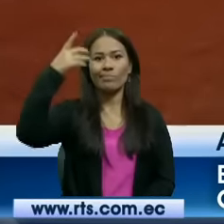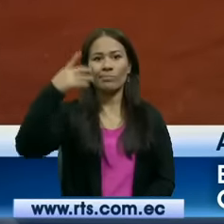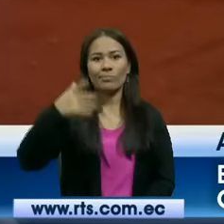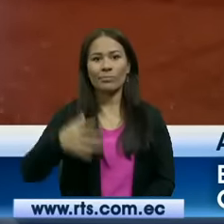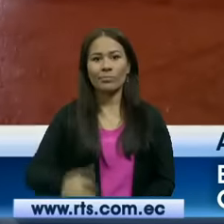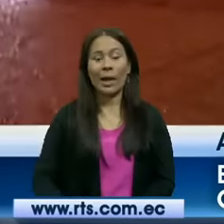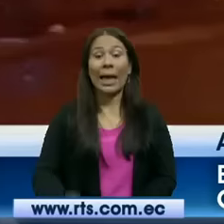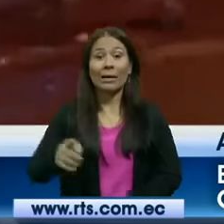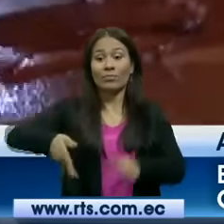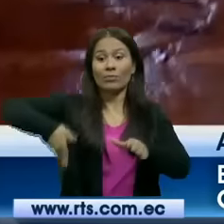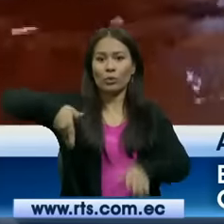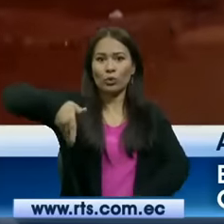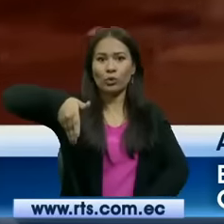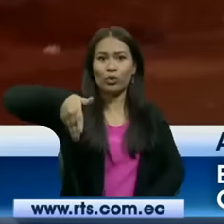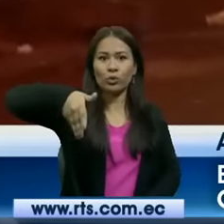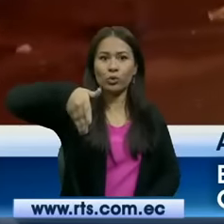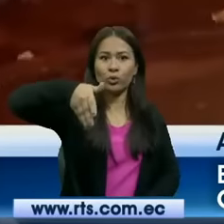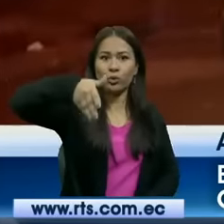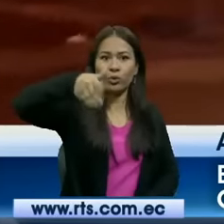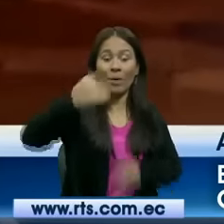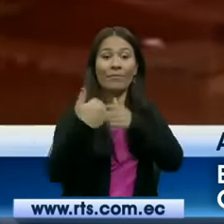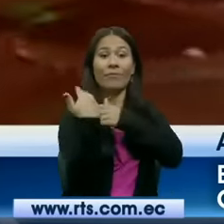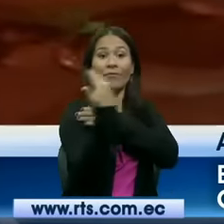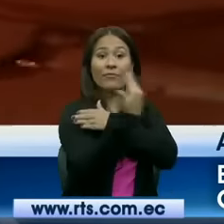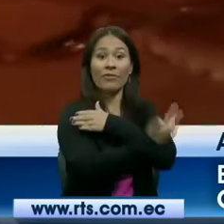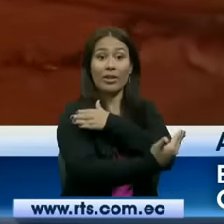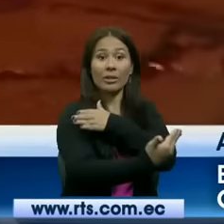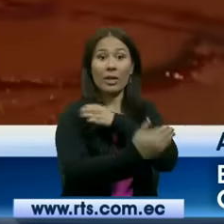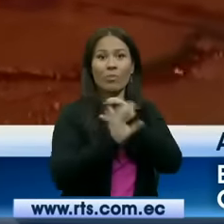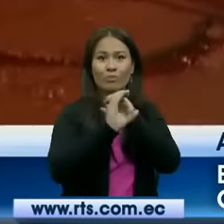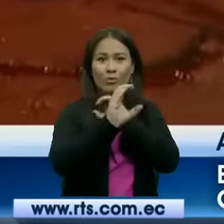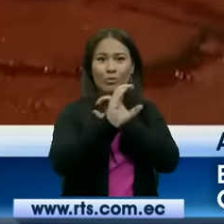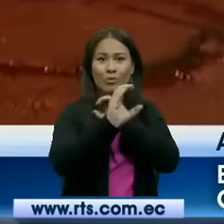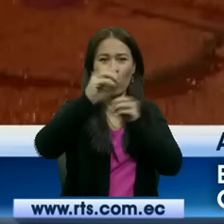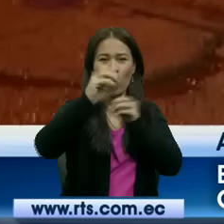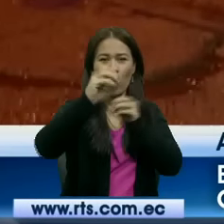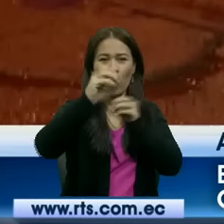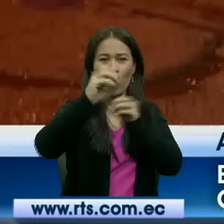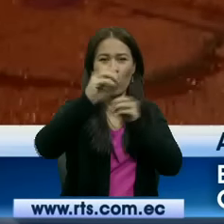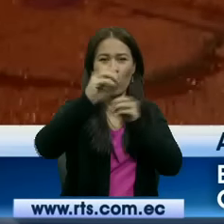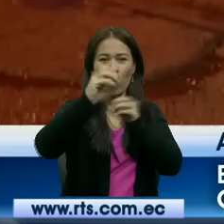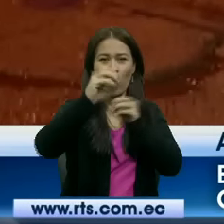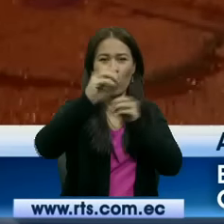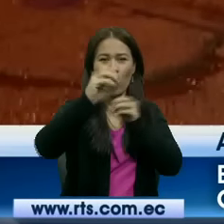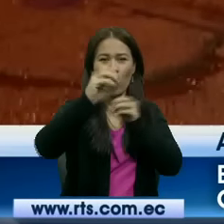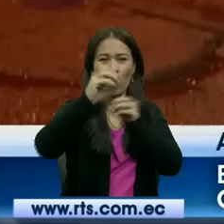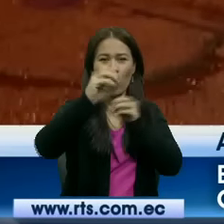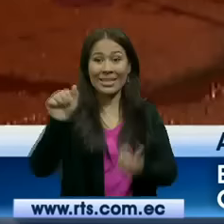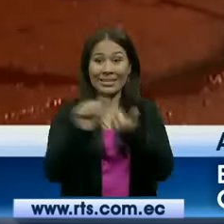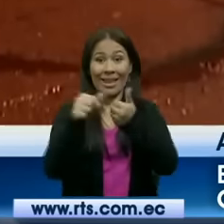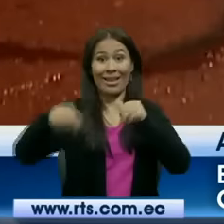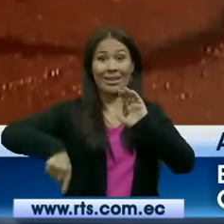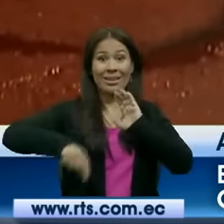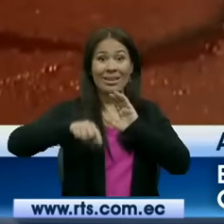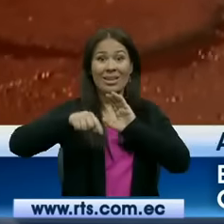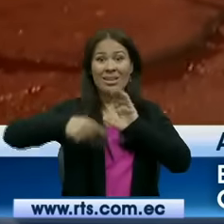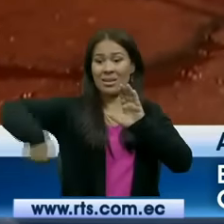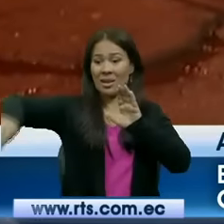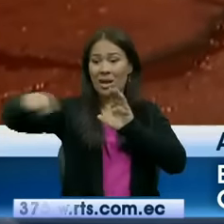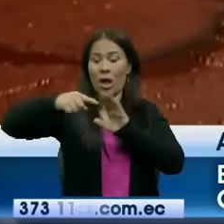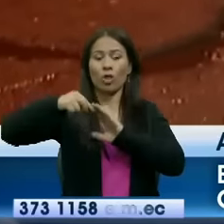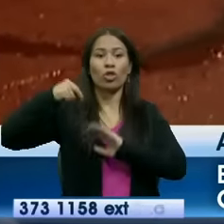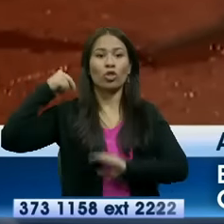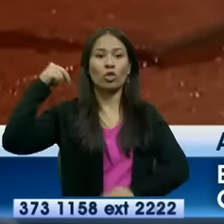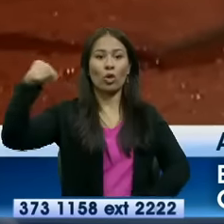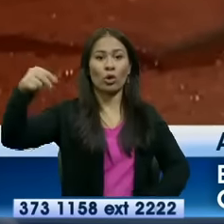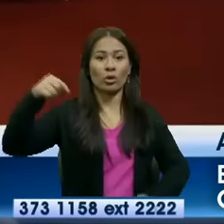avenida Casuarina, frente a la estación de la línea 132, a pocos metros del canal de la muerte, en el